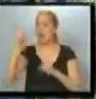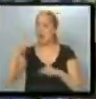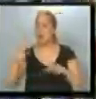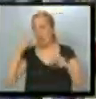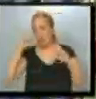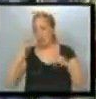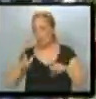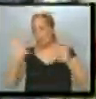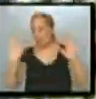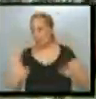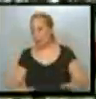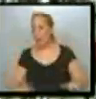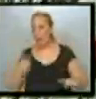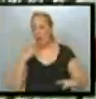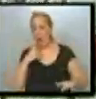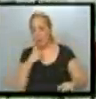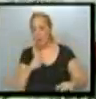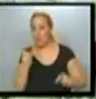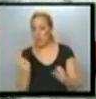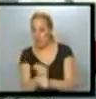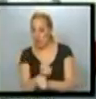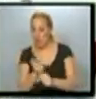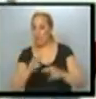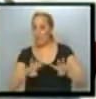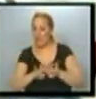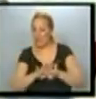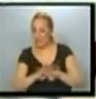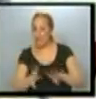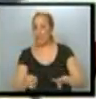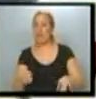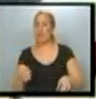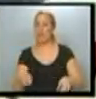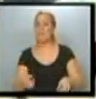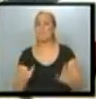que les abrió sus jaulas rompiendo los alambrados?